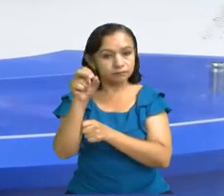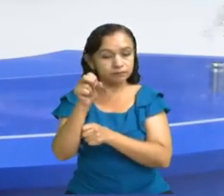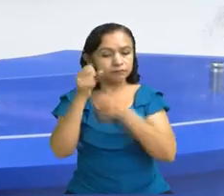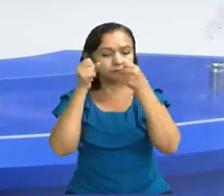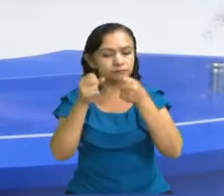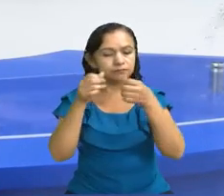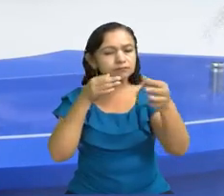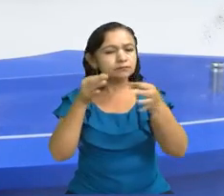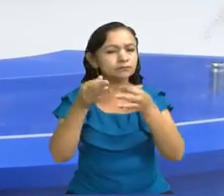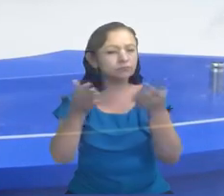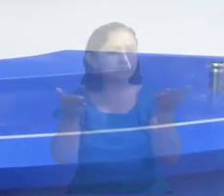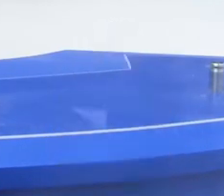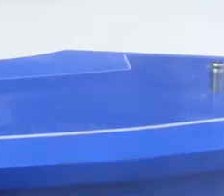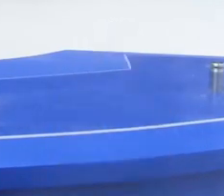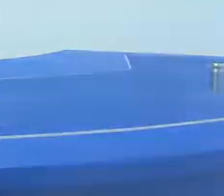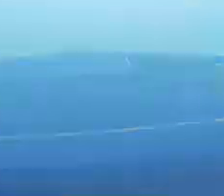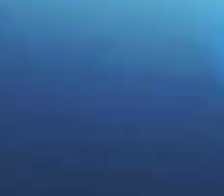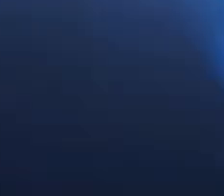con más detalles.